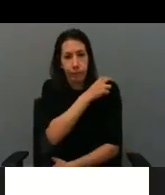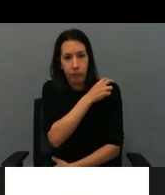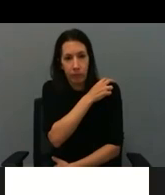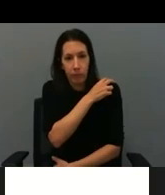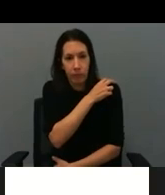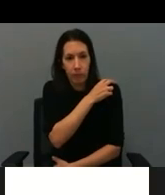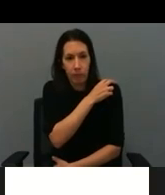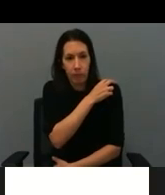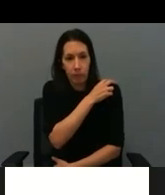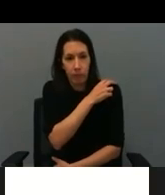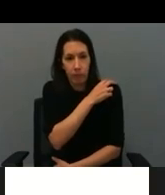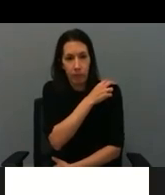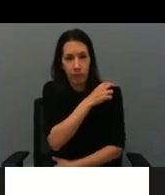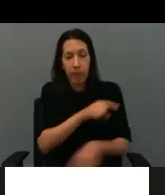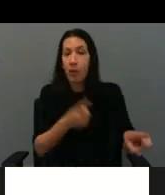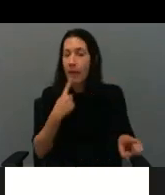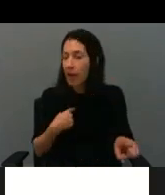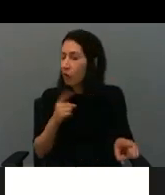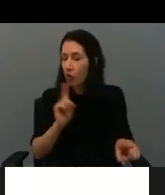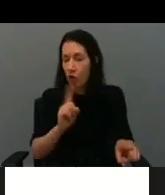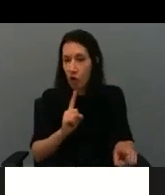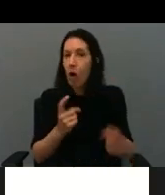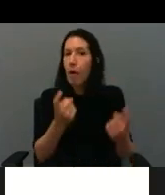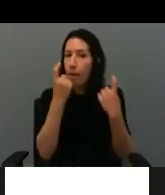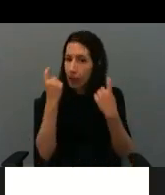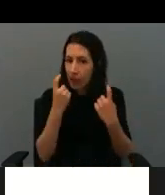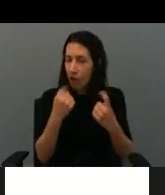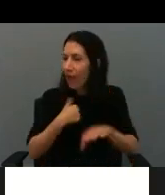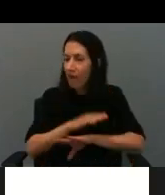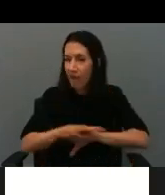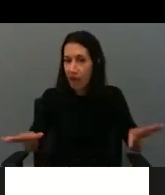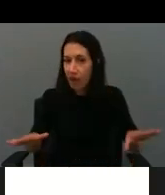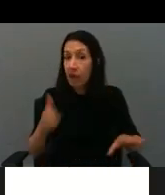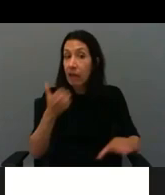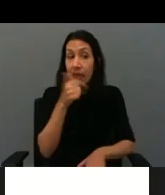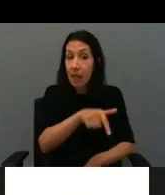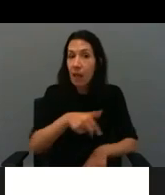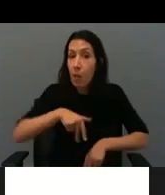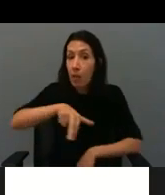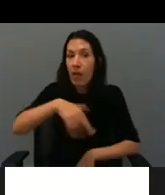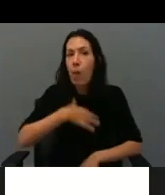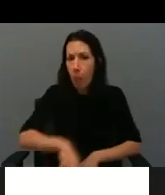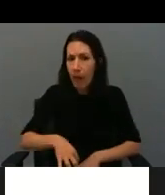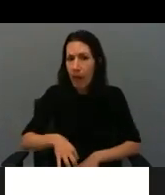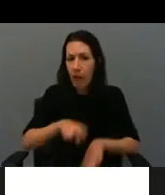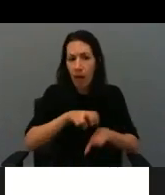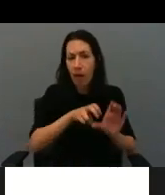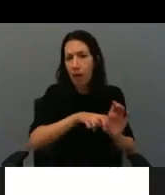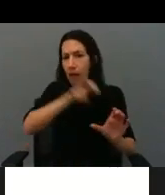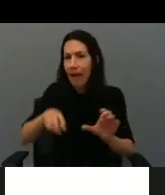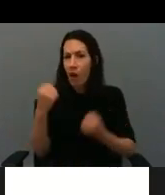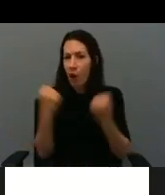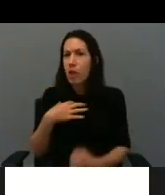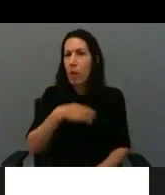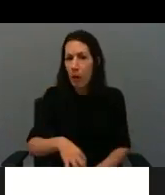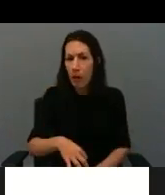igual forma. Y ella fue la que me enseñó, pero mamá, dejaba que ya, si puede mover las piernas, podrá bajarse del coche. Y claro,